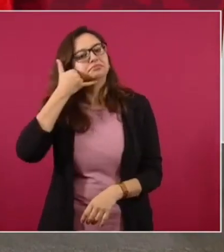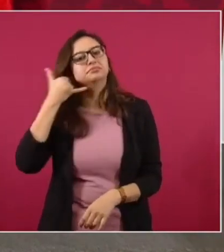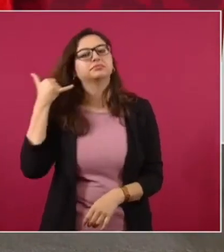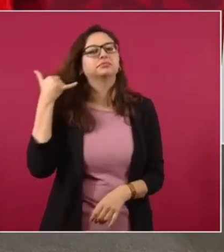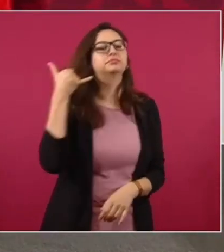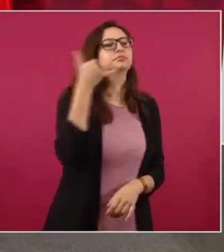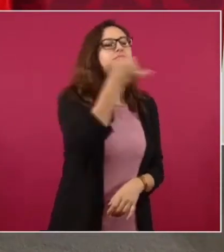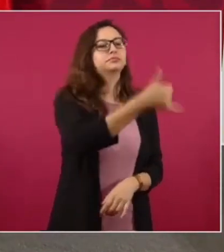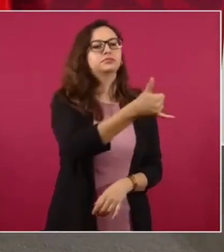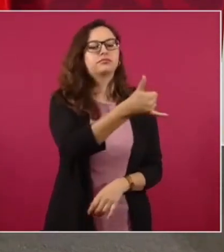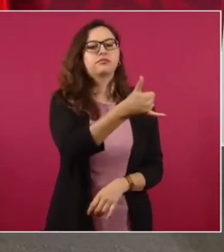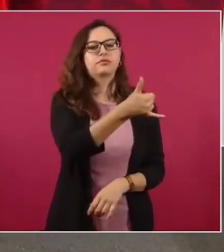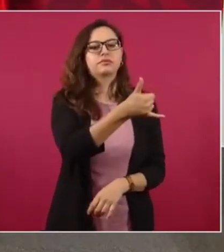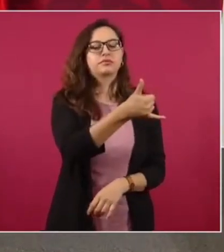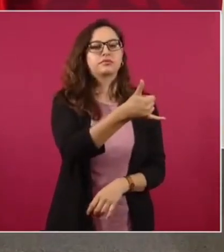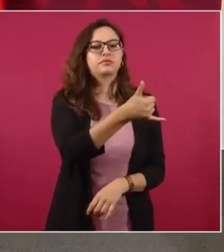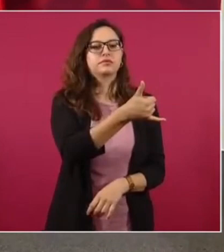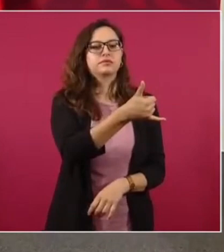a